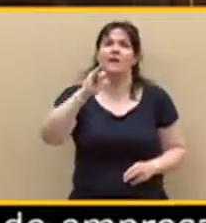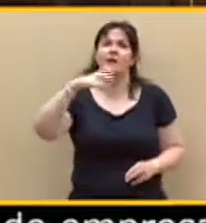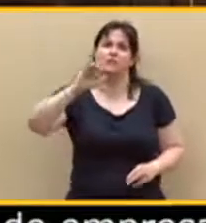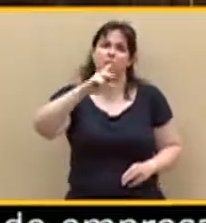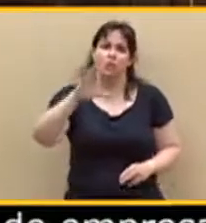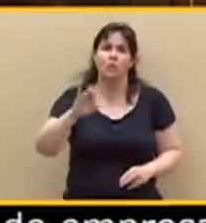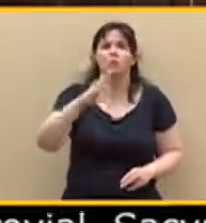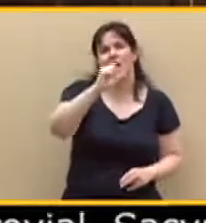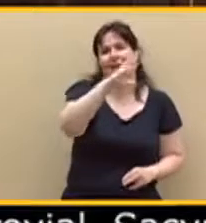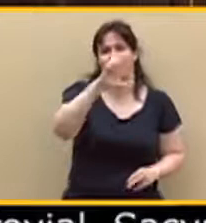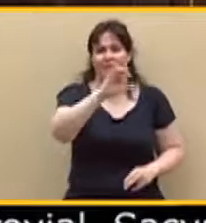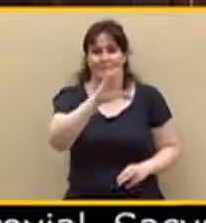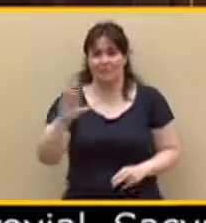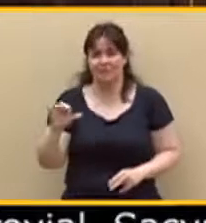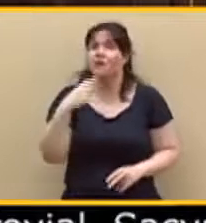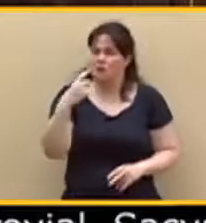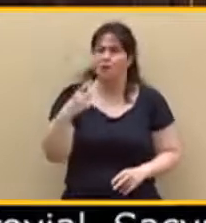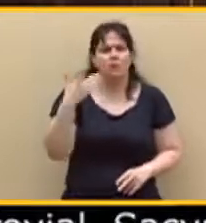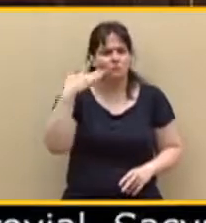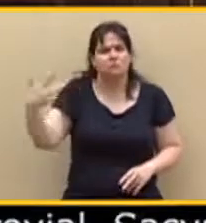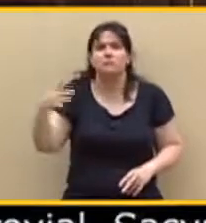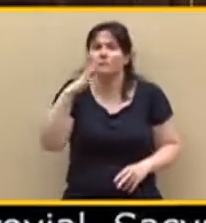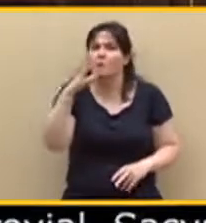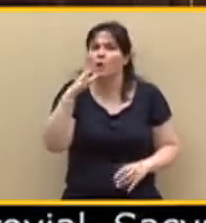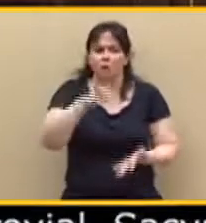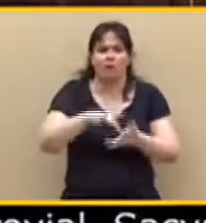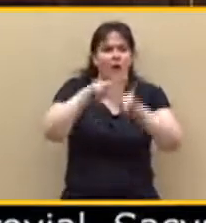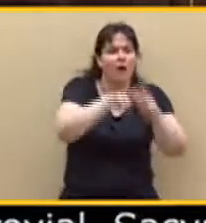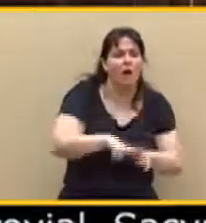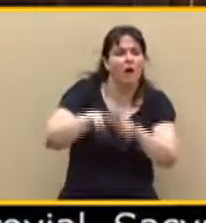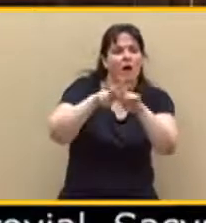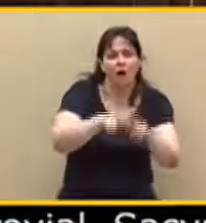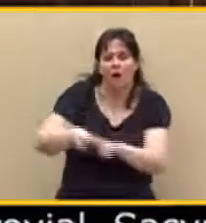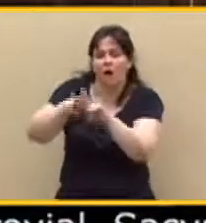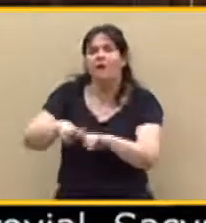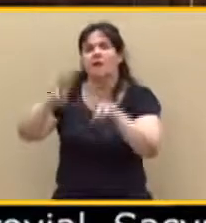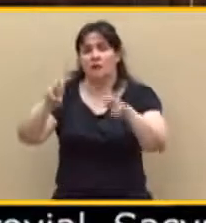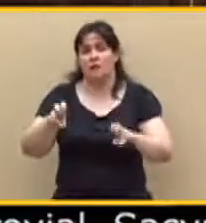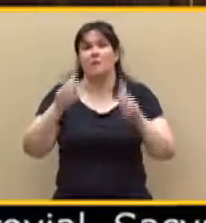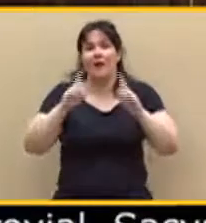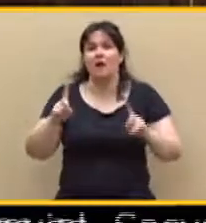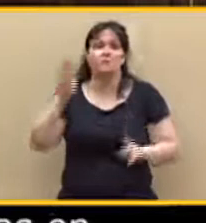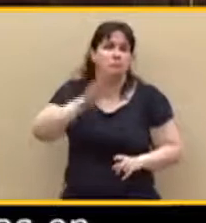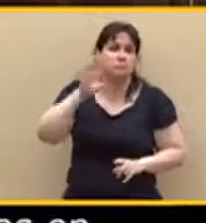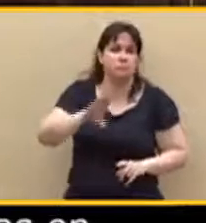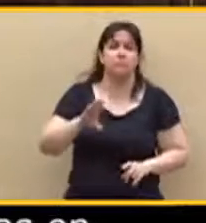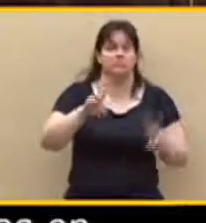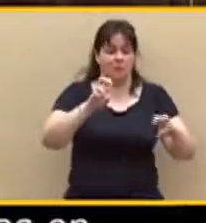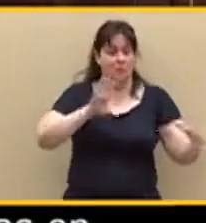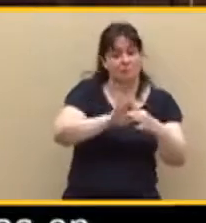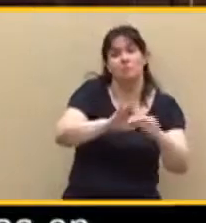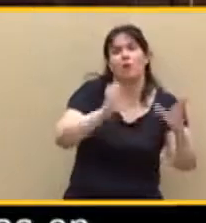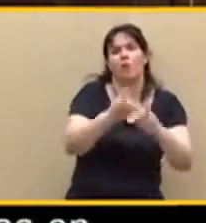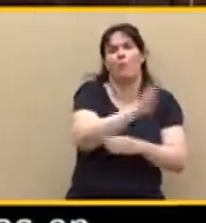son conocidas, señorías, porque están investigadas en diferentes casos de corrupción ilegal de su partido y de enriquecimiento de algunas de